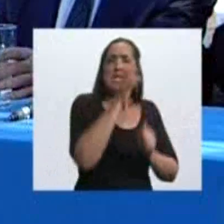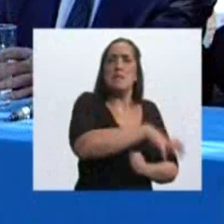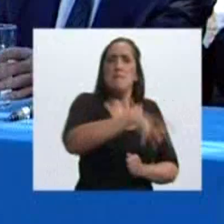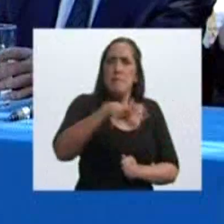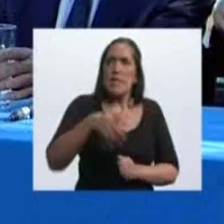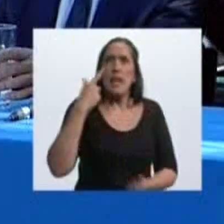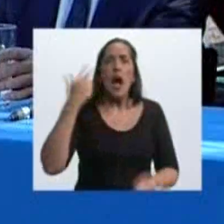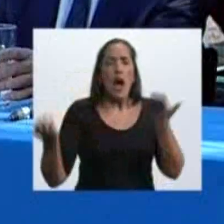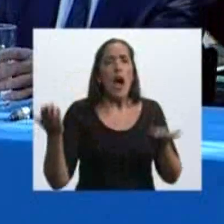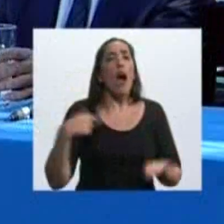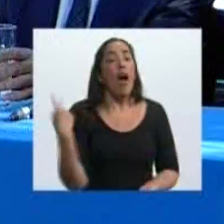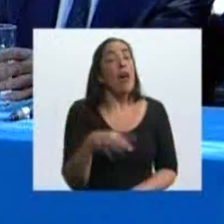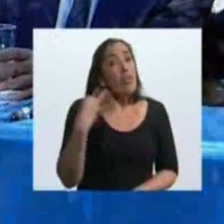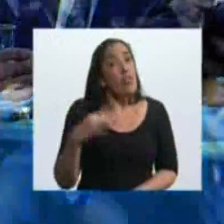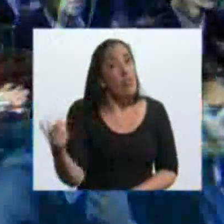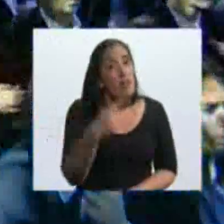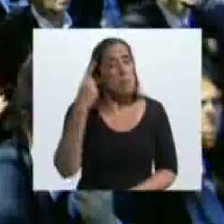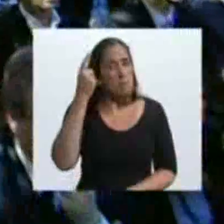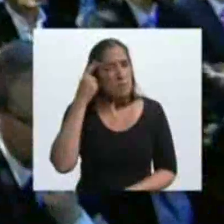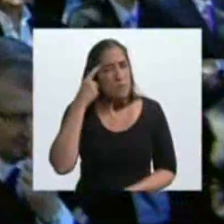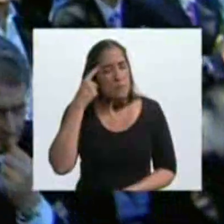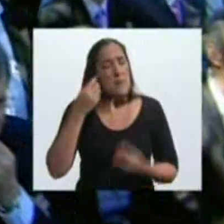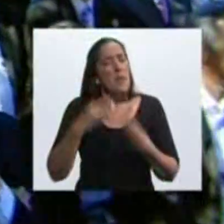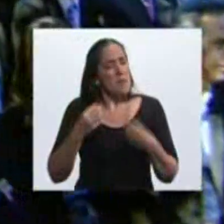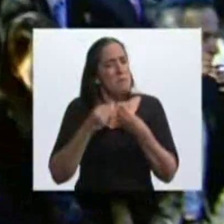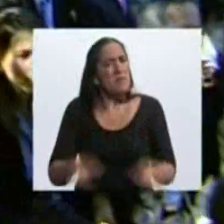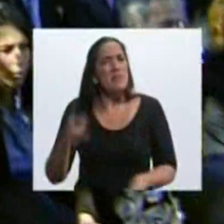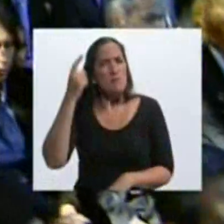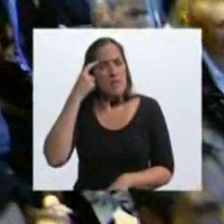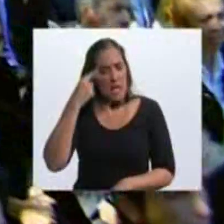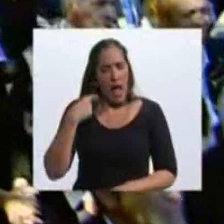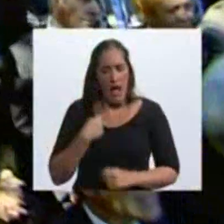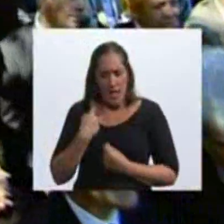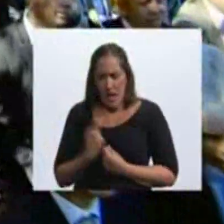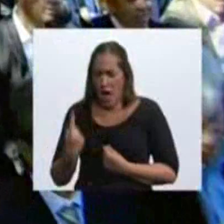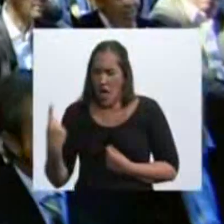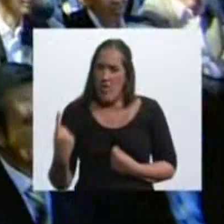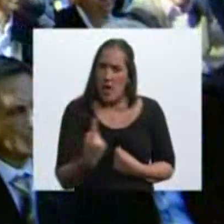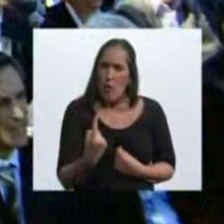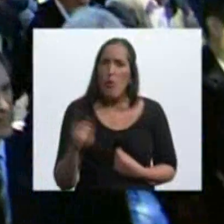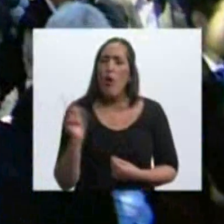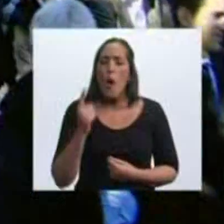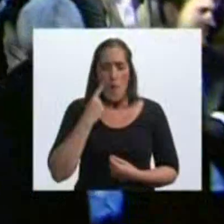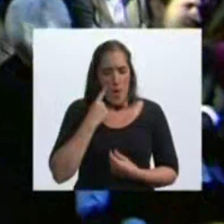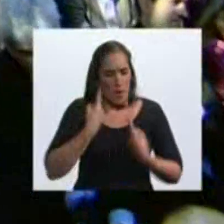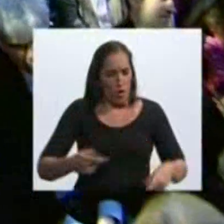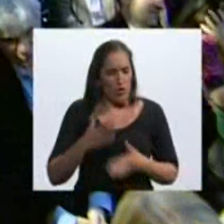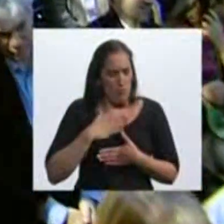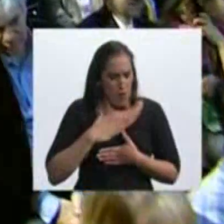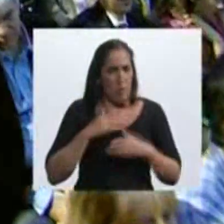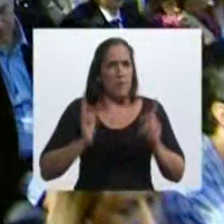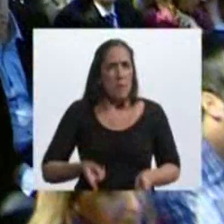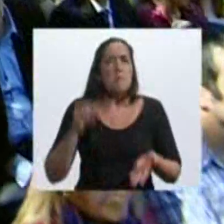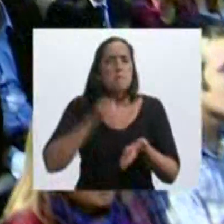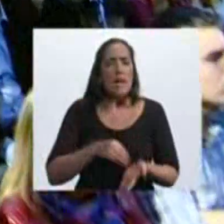¿Saben qué? Hay que empezar a pensar. Hay que empezar a pensar por cuenta propia, no solamente a vivir con lo propio, sino a